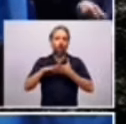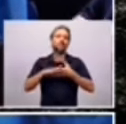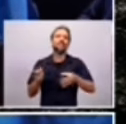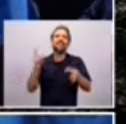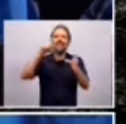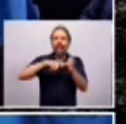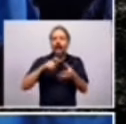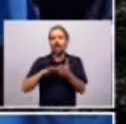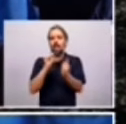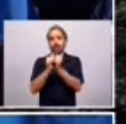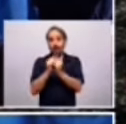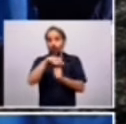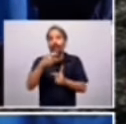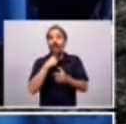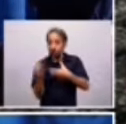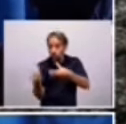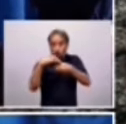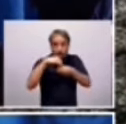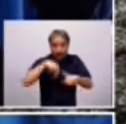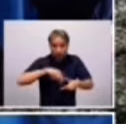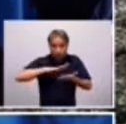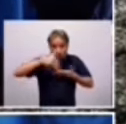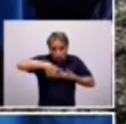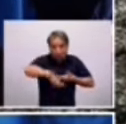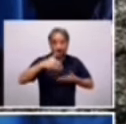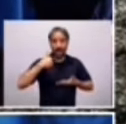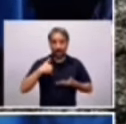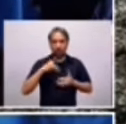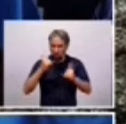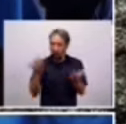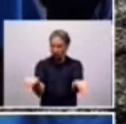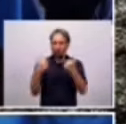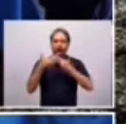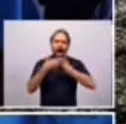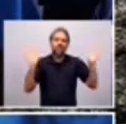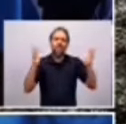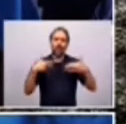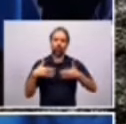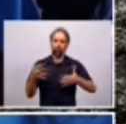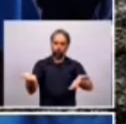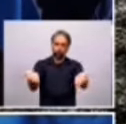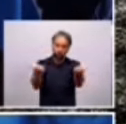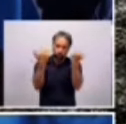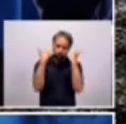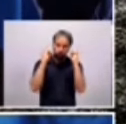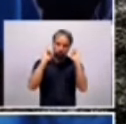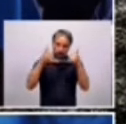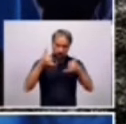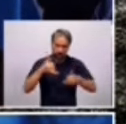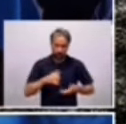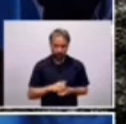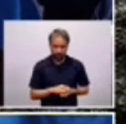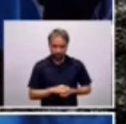No, me ponía a pensar también, hoy vimos una parte de la respuesta, o el comienzo de una parte de la respuesta, que